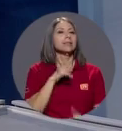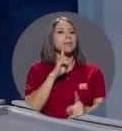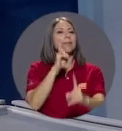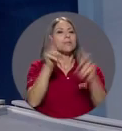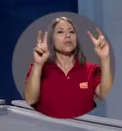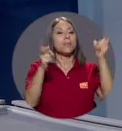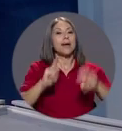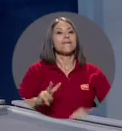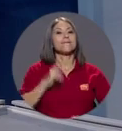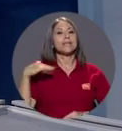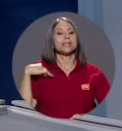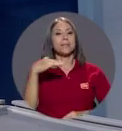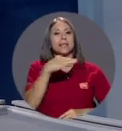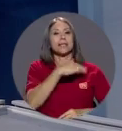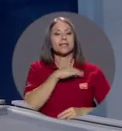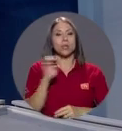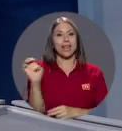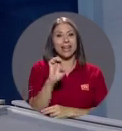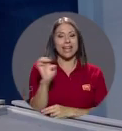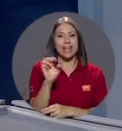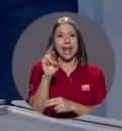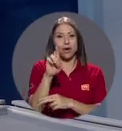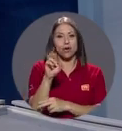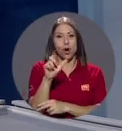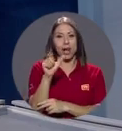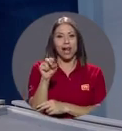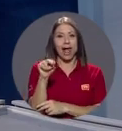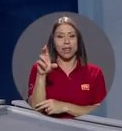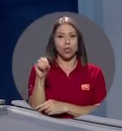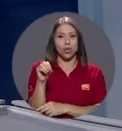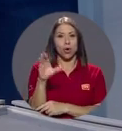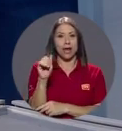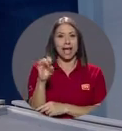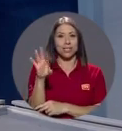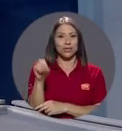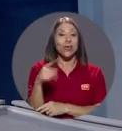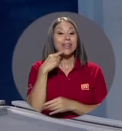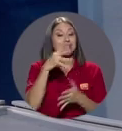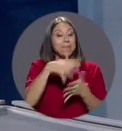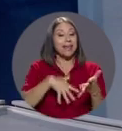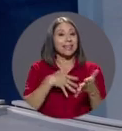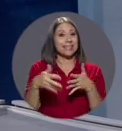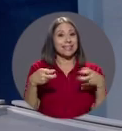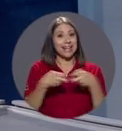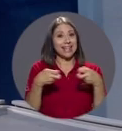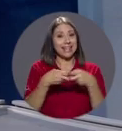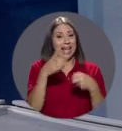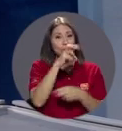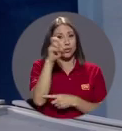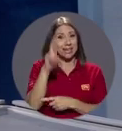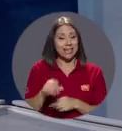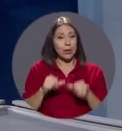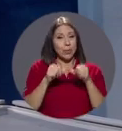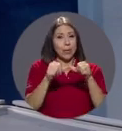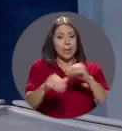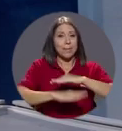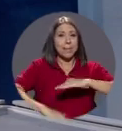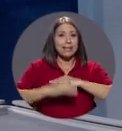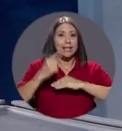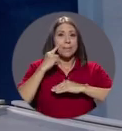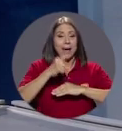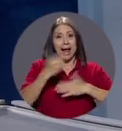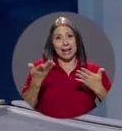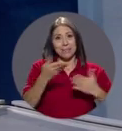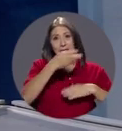Siempre sobre este tema, el viceministro de Energía, Rolando Castro, asegura que la matriz eléctrica sostenible de Costa Rica es la base para impulsar